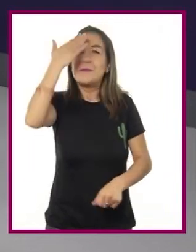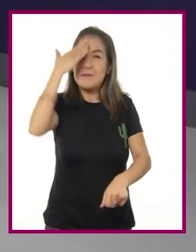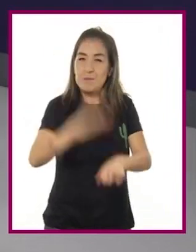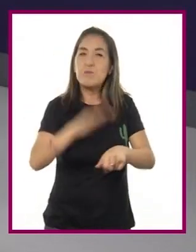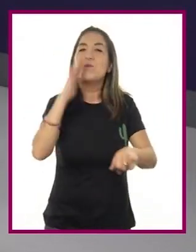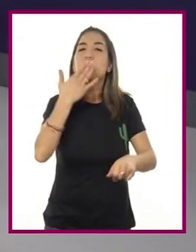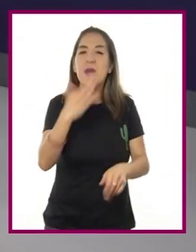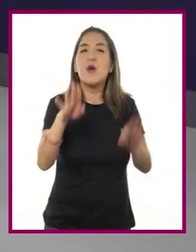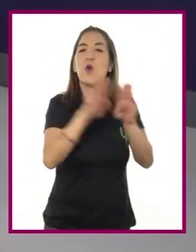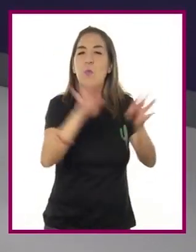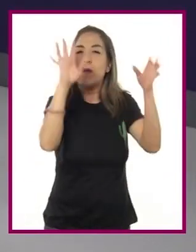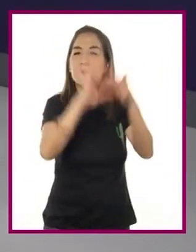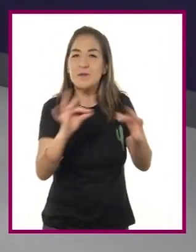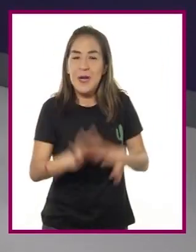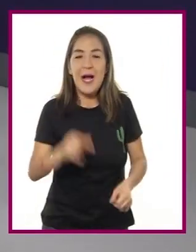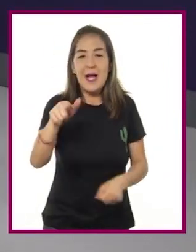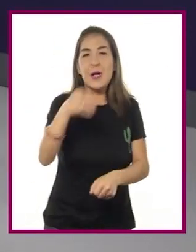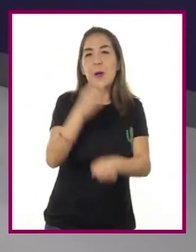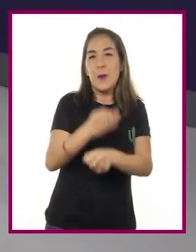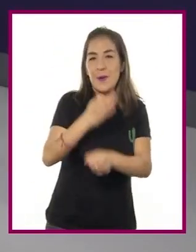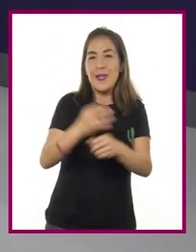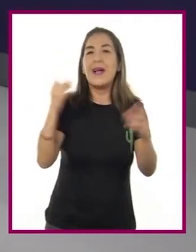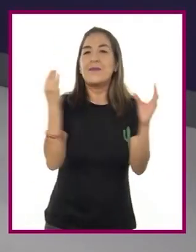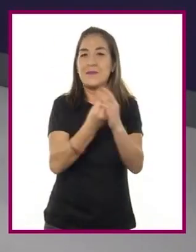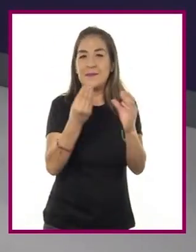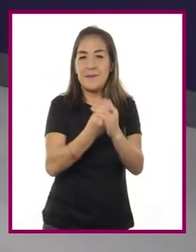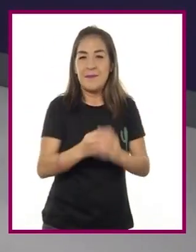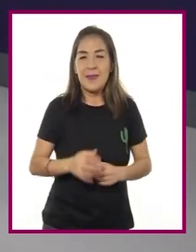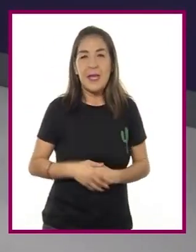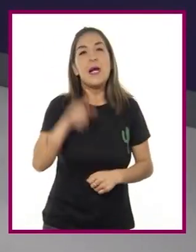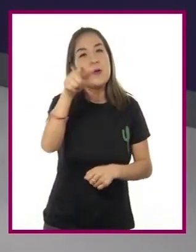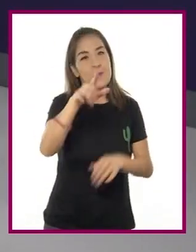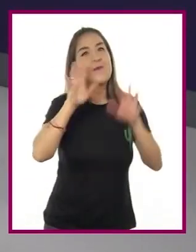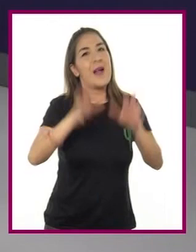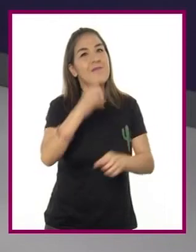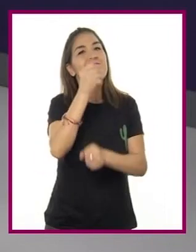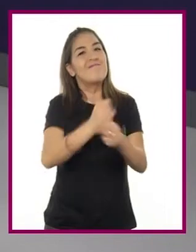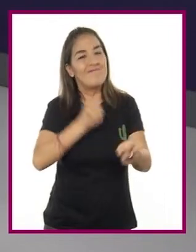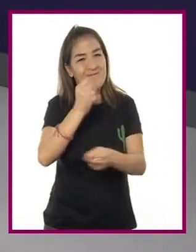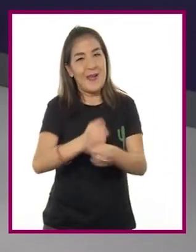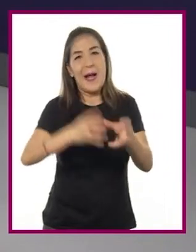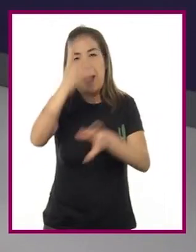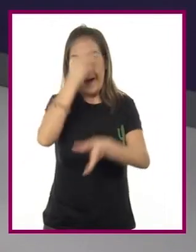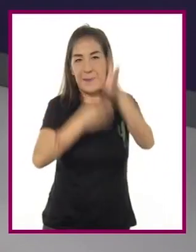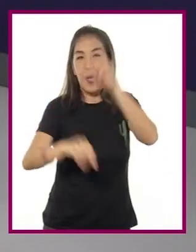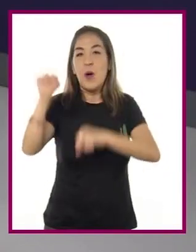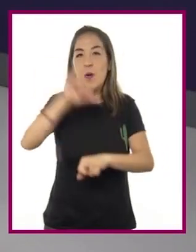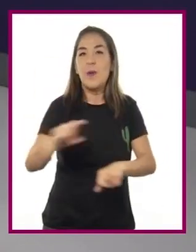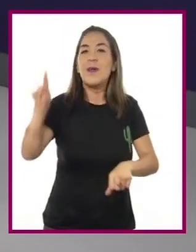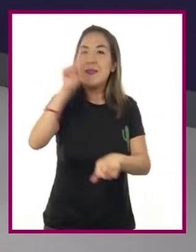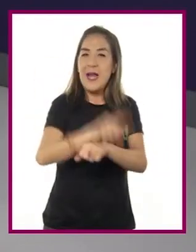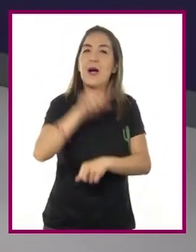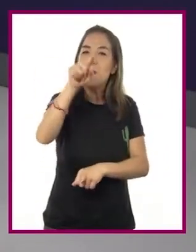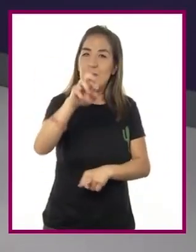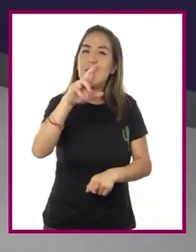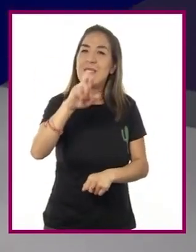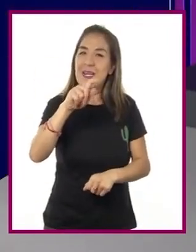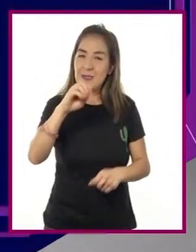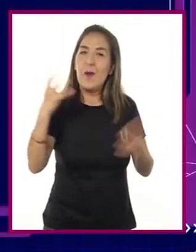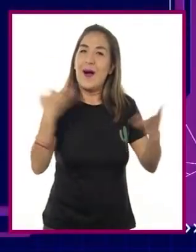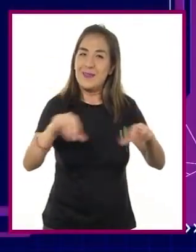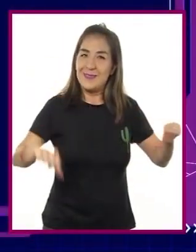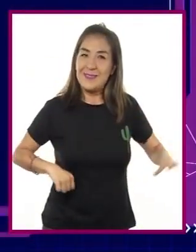tipo de ecuaciones vistas durante la sesión. Es momento de poner en práctica los aprendizajes del día de hoy en un reto. ¿Están listas y